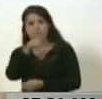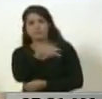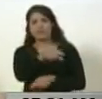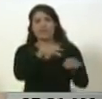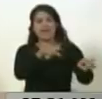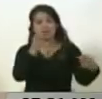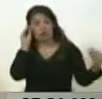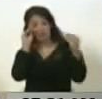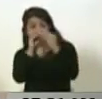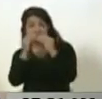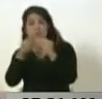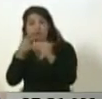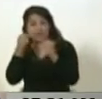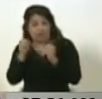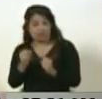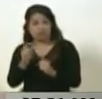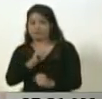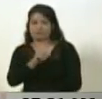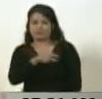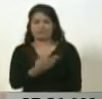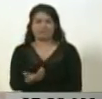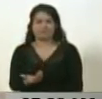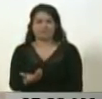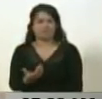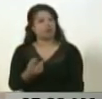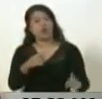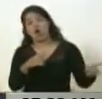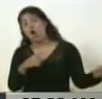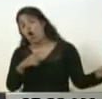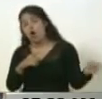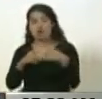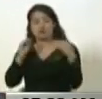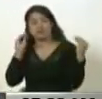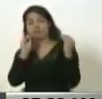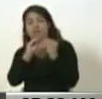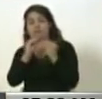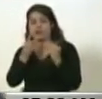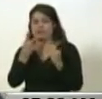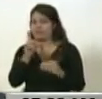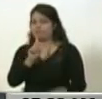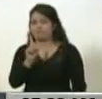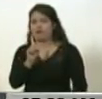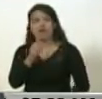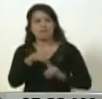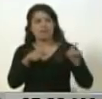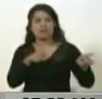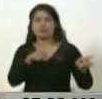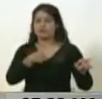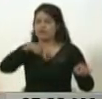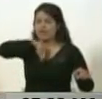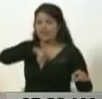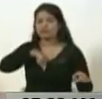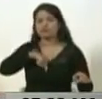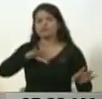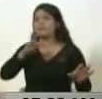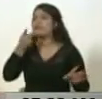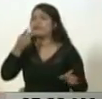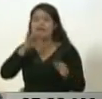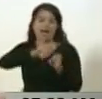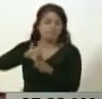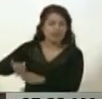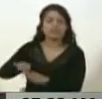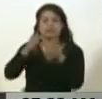nuestra propuesta política, ideológica, pero que sí están comprometidos con el desarrollo de